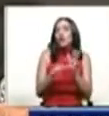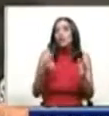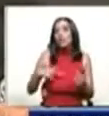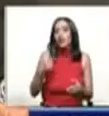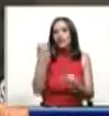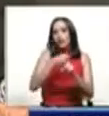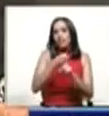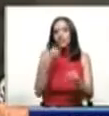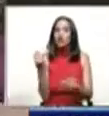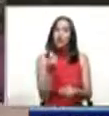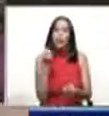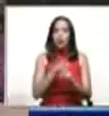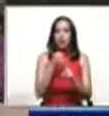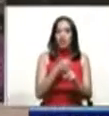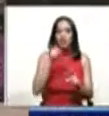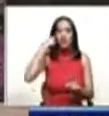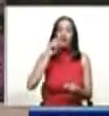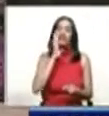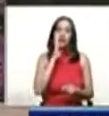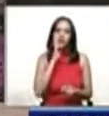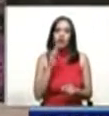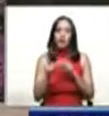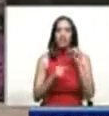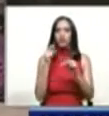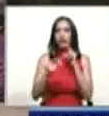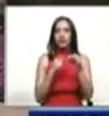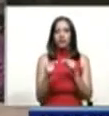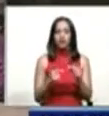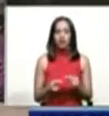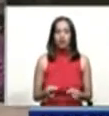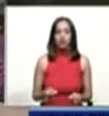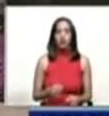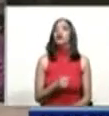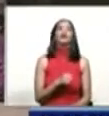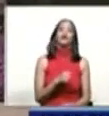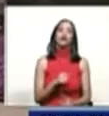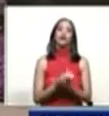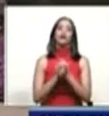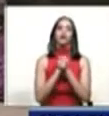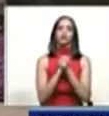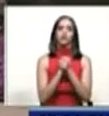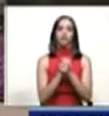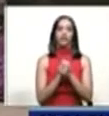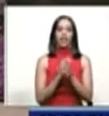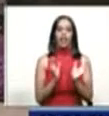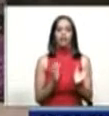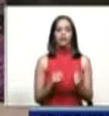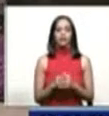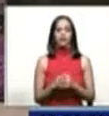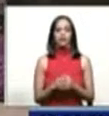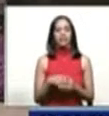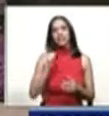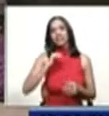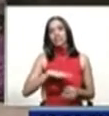Pedro, cuando salía el Facebook, el Twitter, que estaban en su pleno apogeo, camaradas compatriotas debatían si estar o no estar.